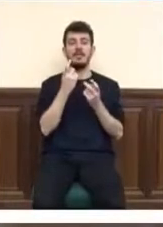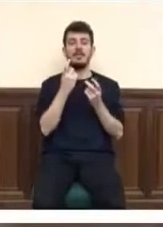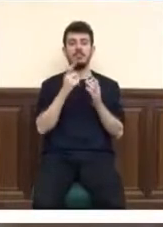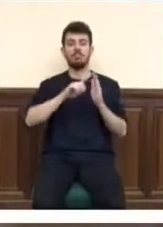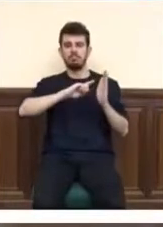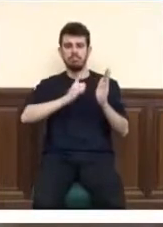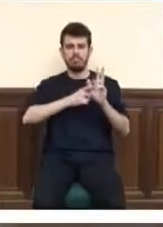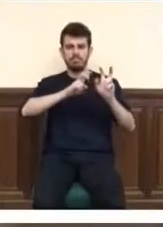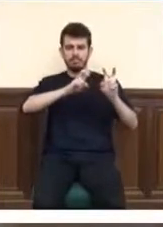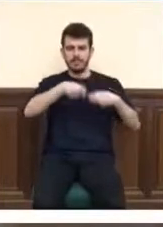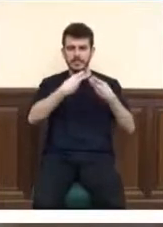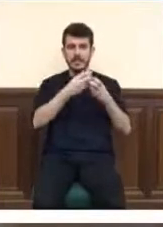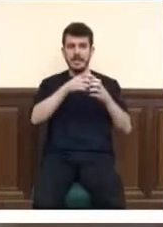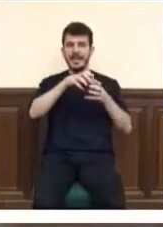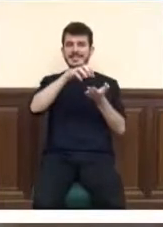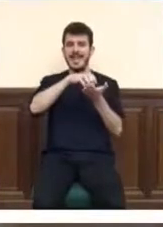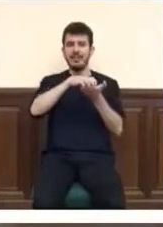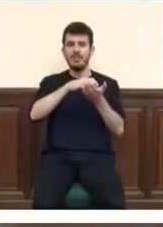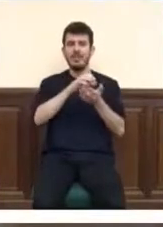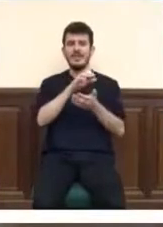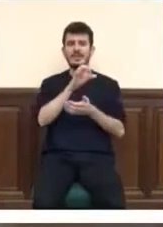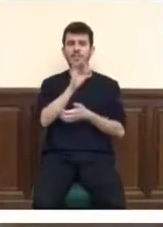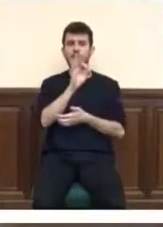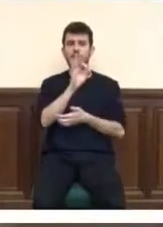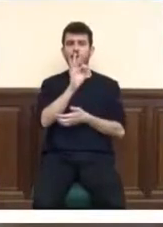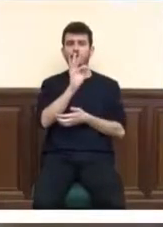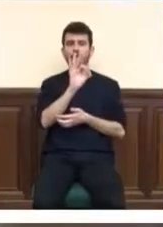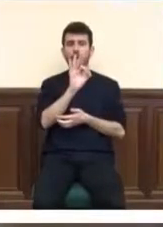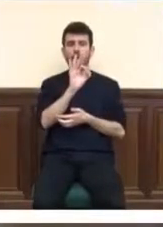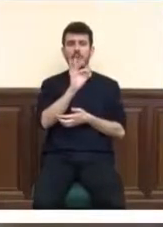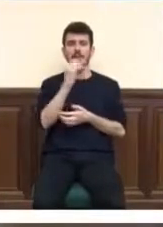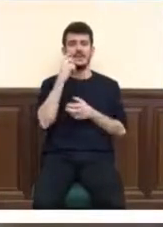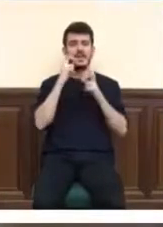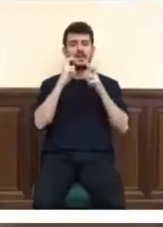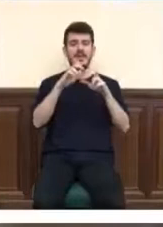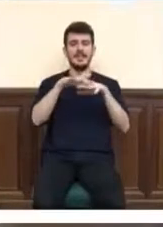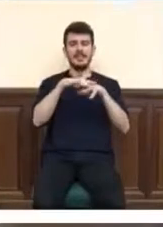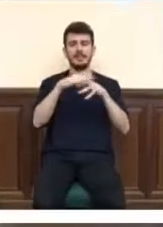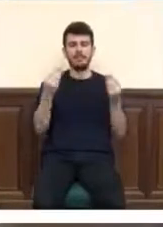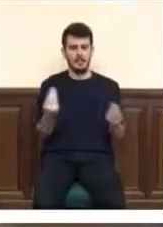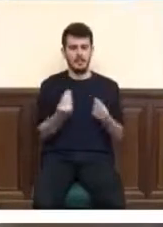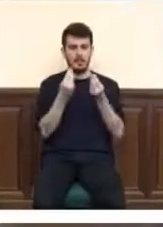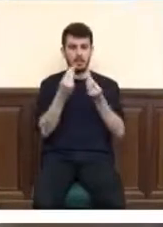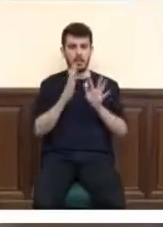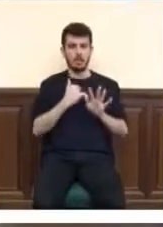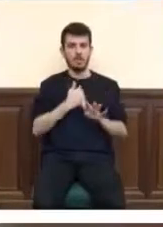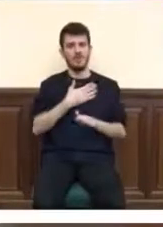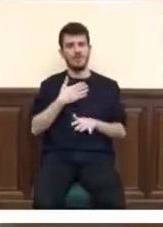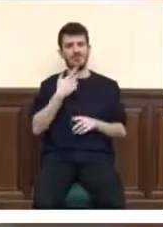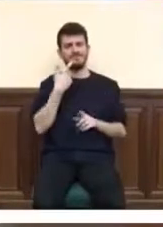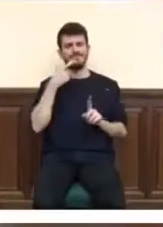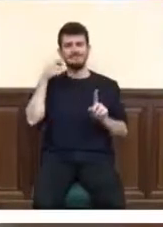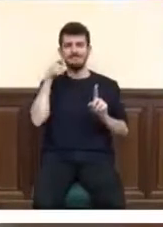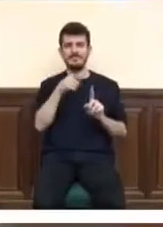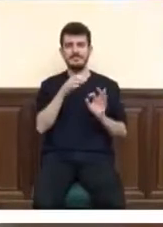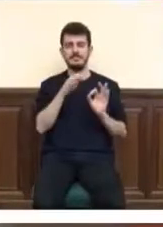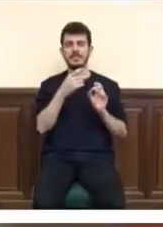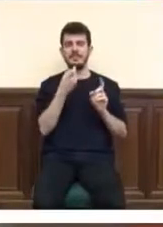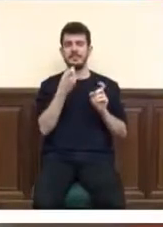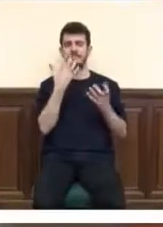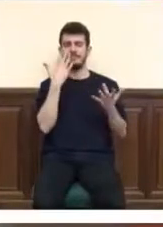integral de la estación del Soto y de la mejora de la red de cercanías. Pero sí que tengo que señalar algo que me